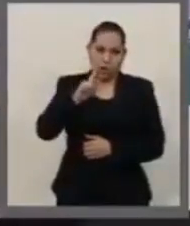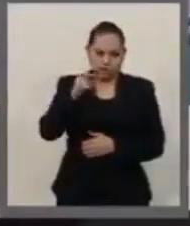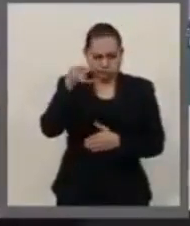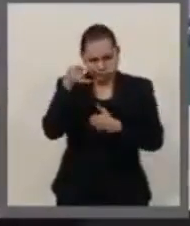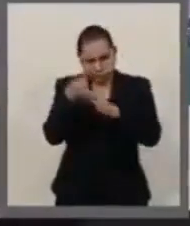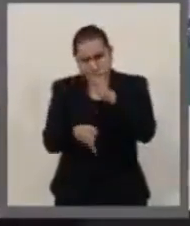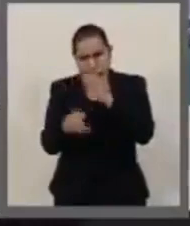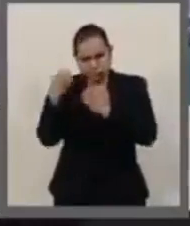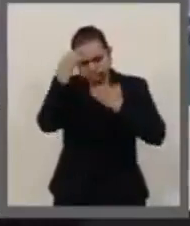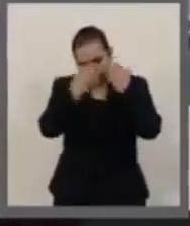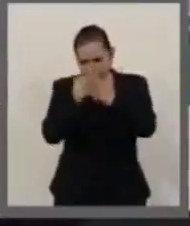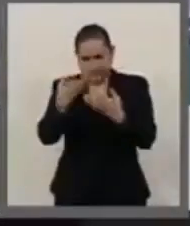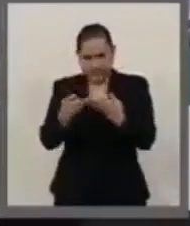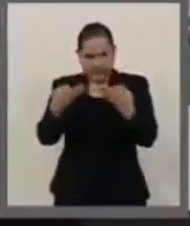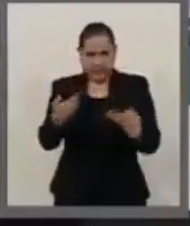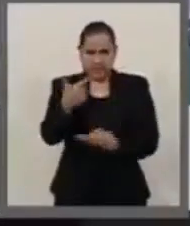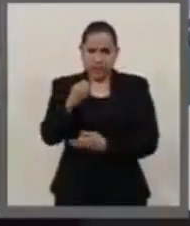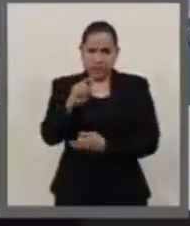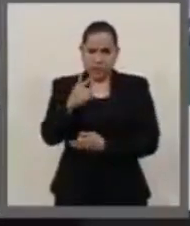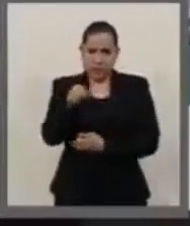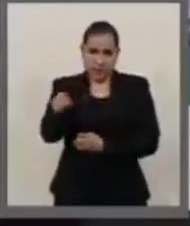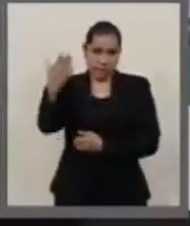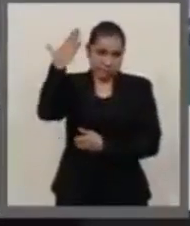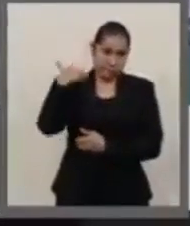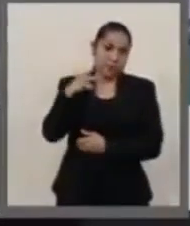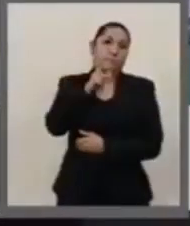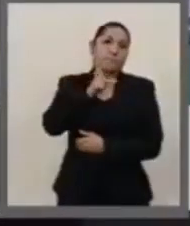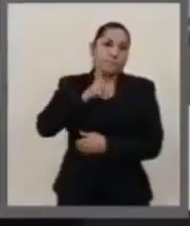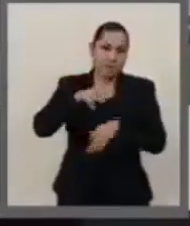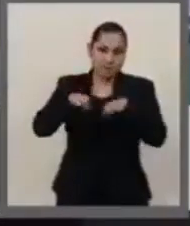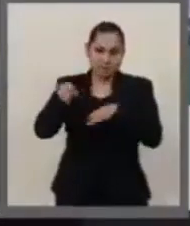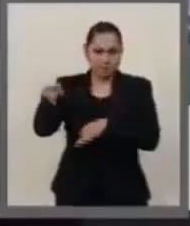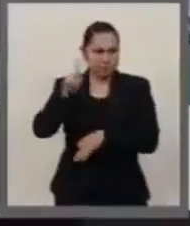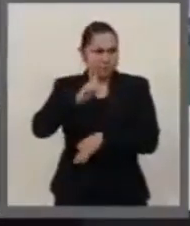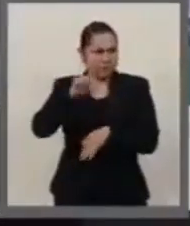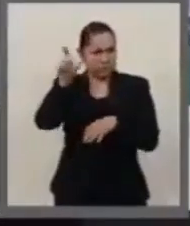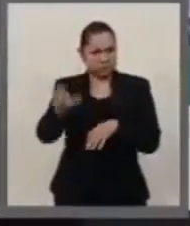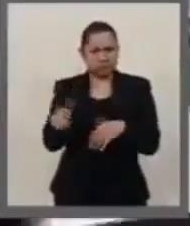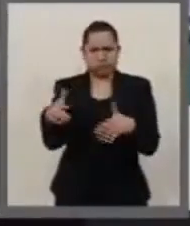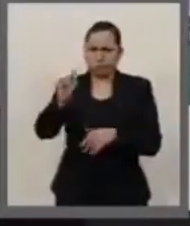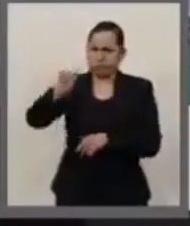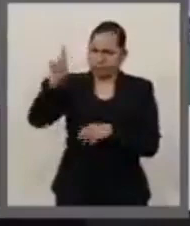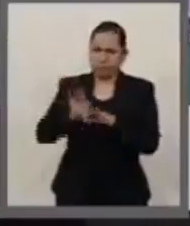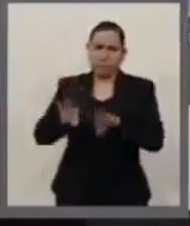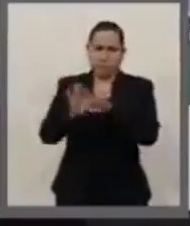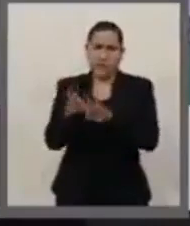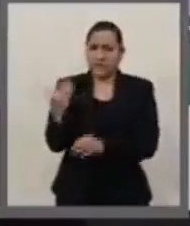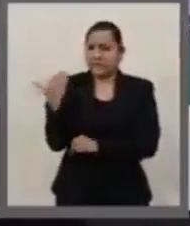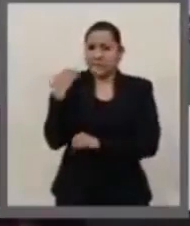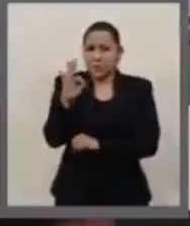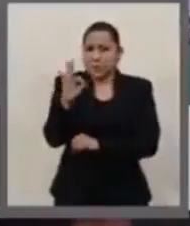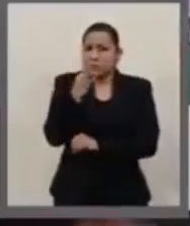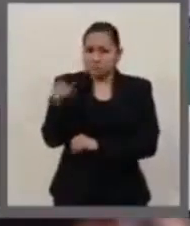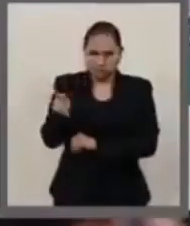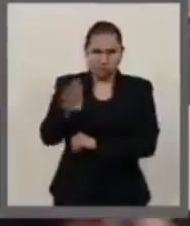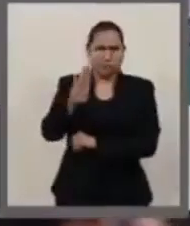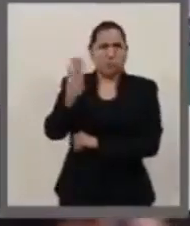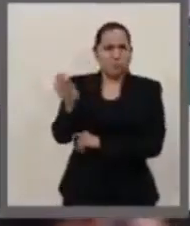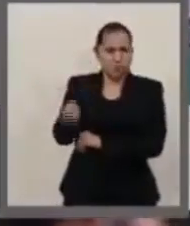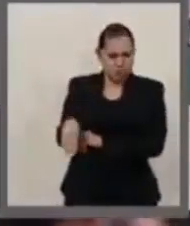que trabajó toda su vida en Petróleos Mexicanos, una luchadora excepcional, compañera nuestra del movimiento, una